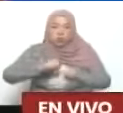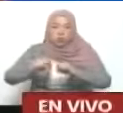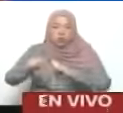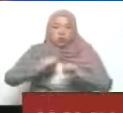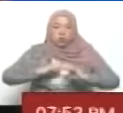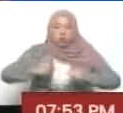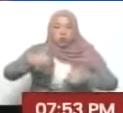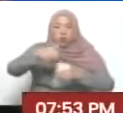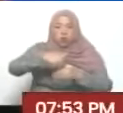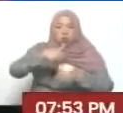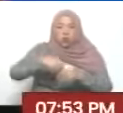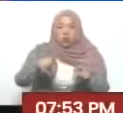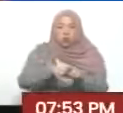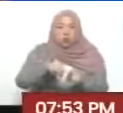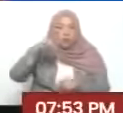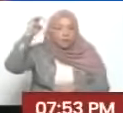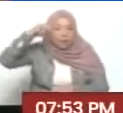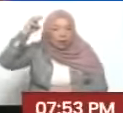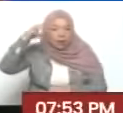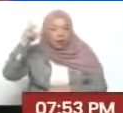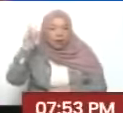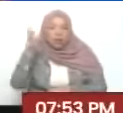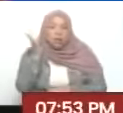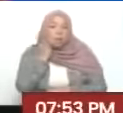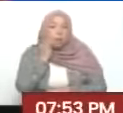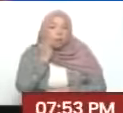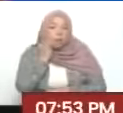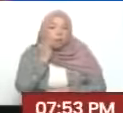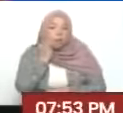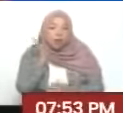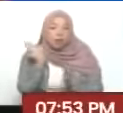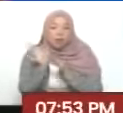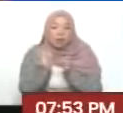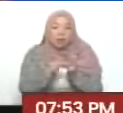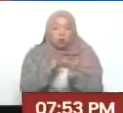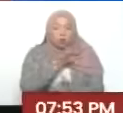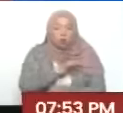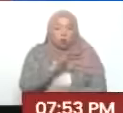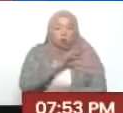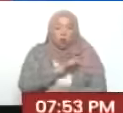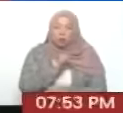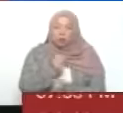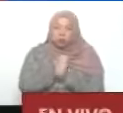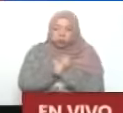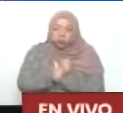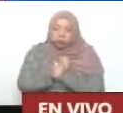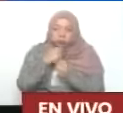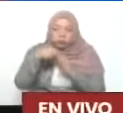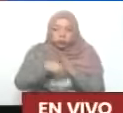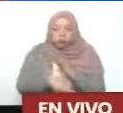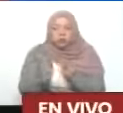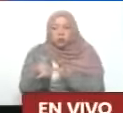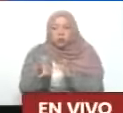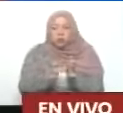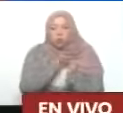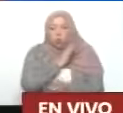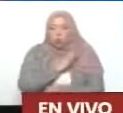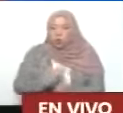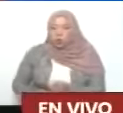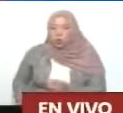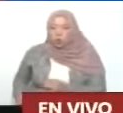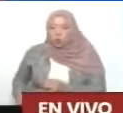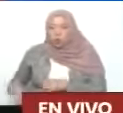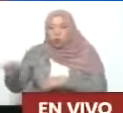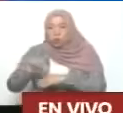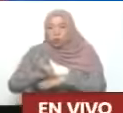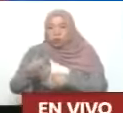con el maestro Prito Figueroa. Mi mamá, una cristiana de base, profunda cristiana, profunda, que me enseñó